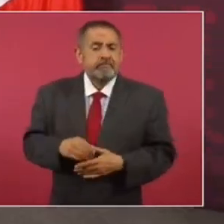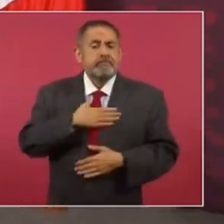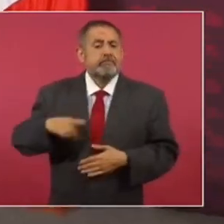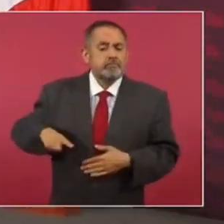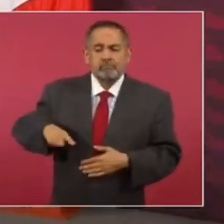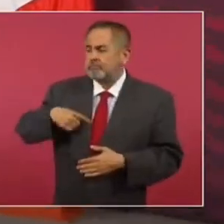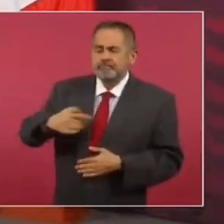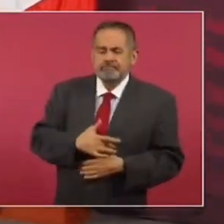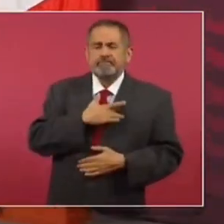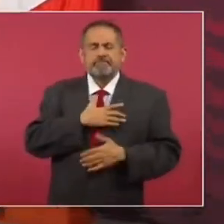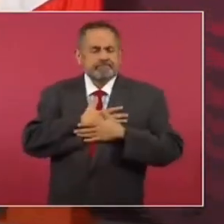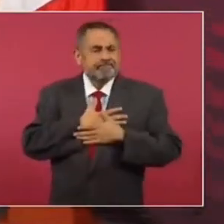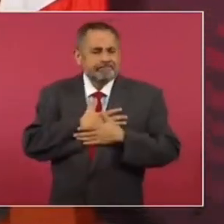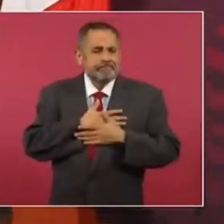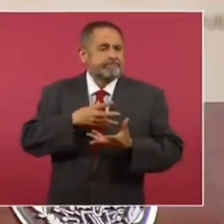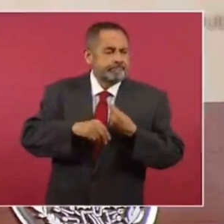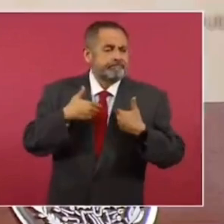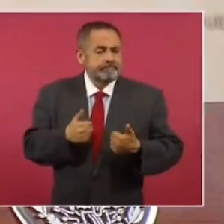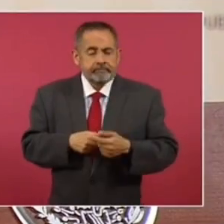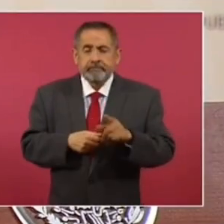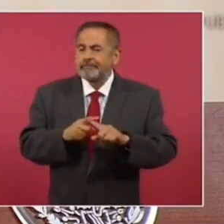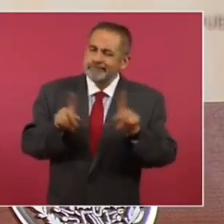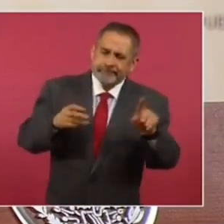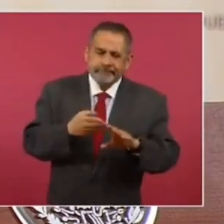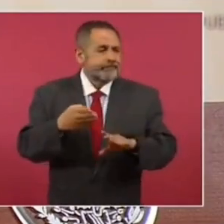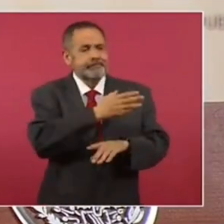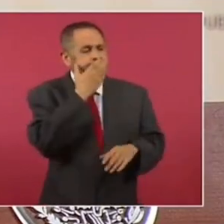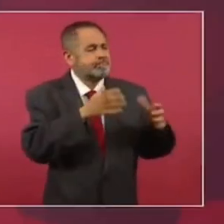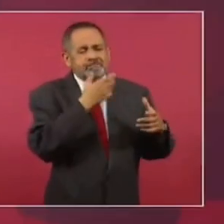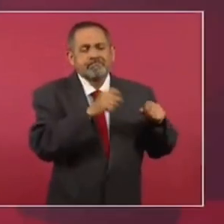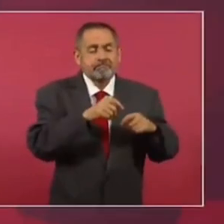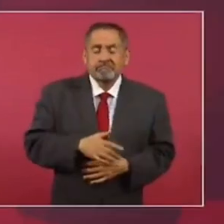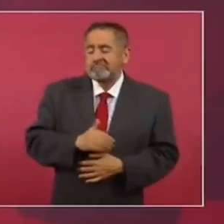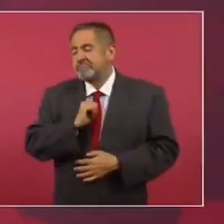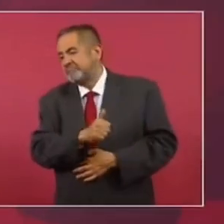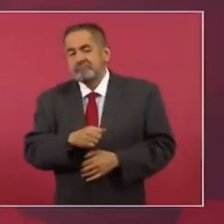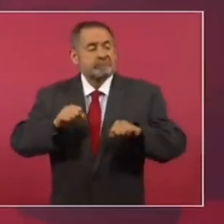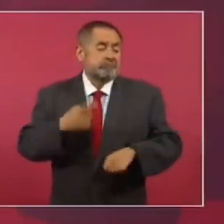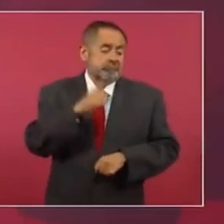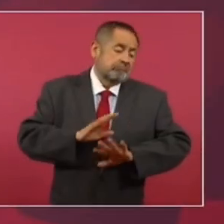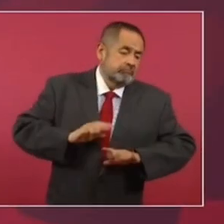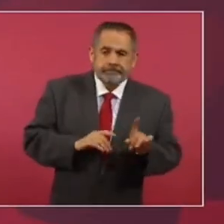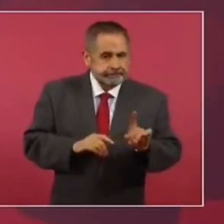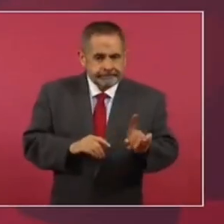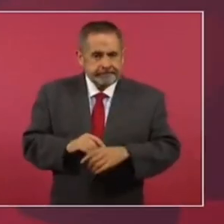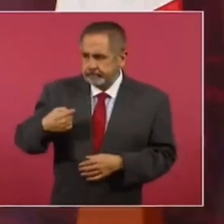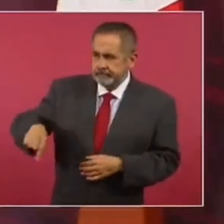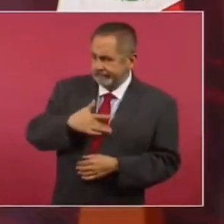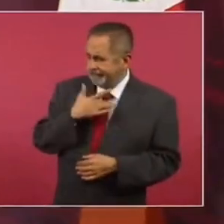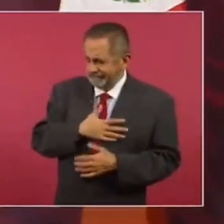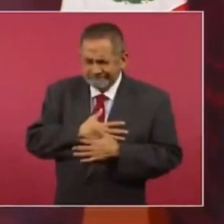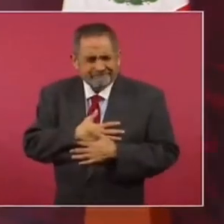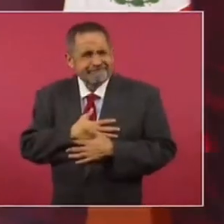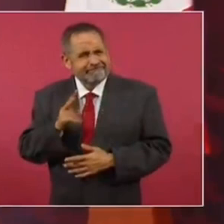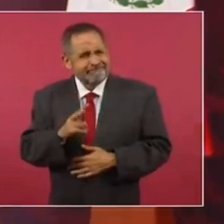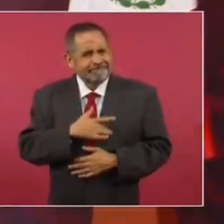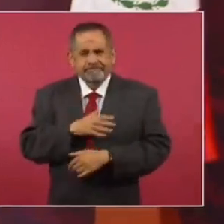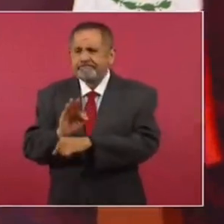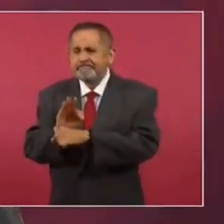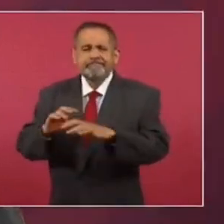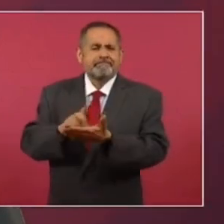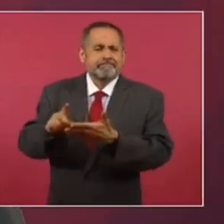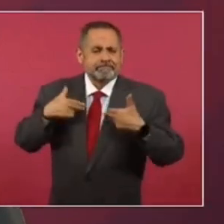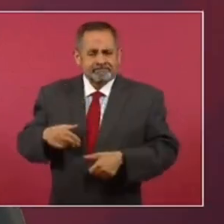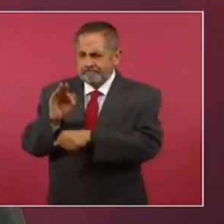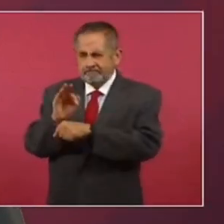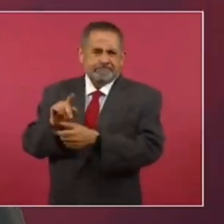gobierno humanista, no es un gobierno conservador, autoritario. Este es un gobierno que protege los derechos Yo